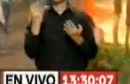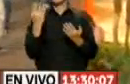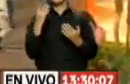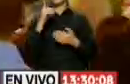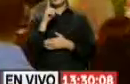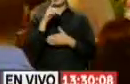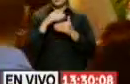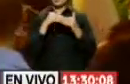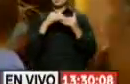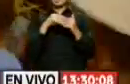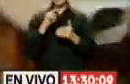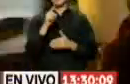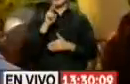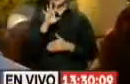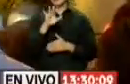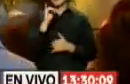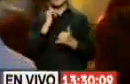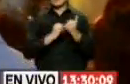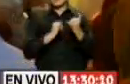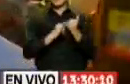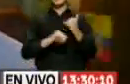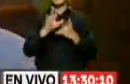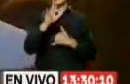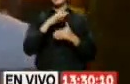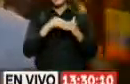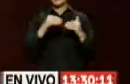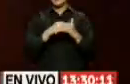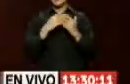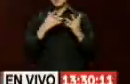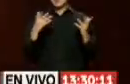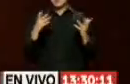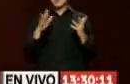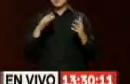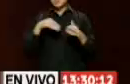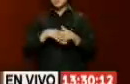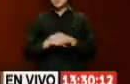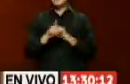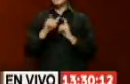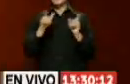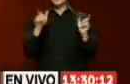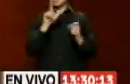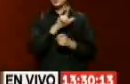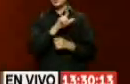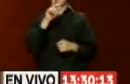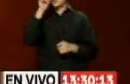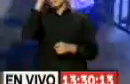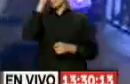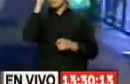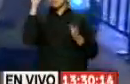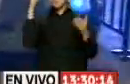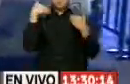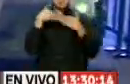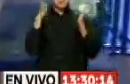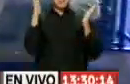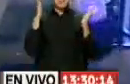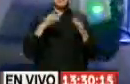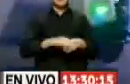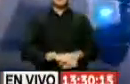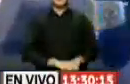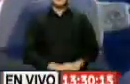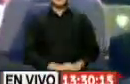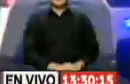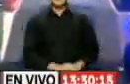entre $1.25 y $3. Safari Extreme atiende al público de lunes a domingo. Mirta